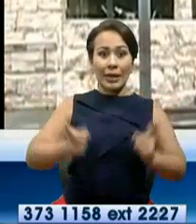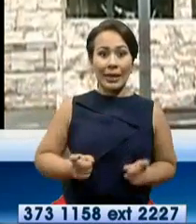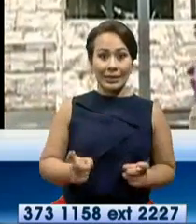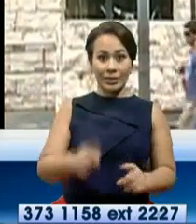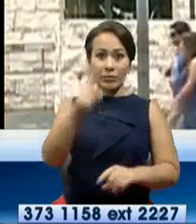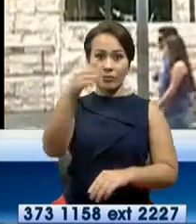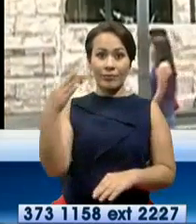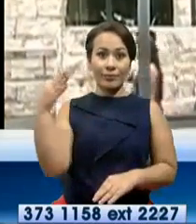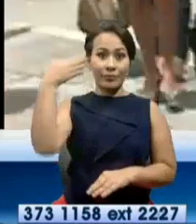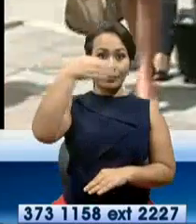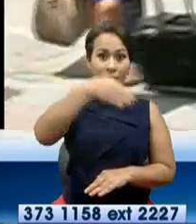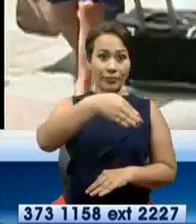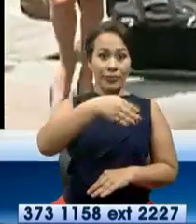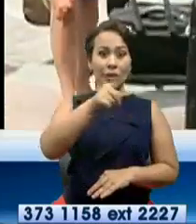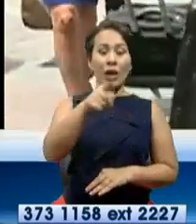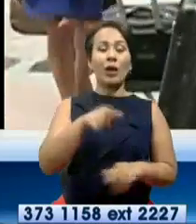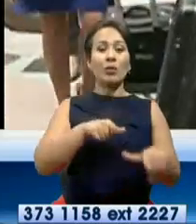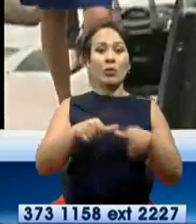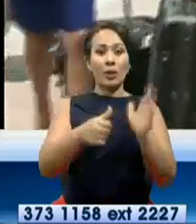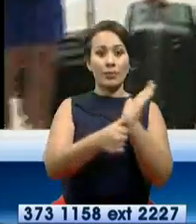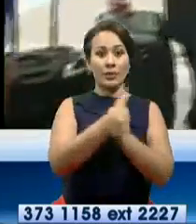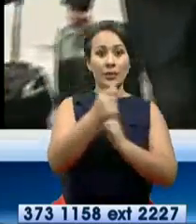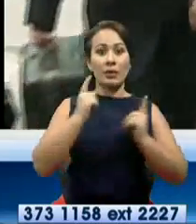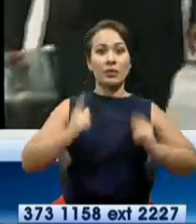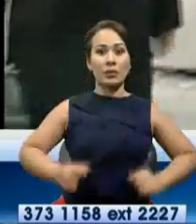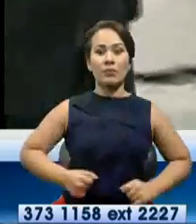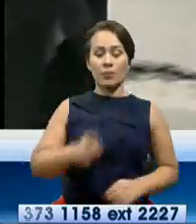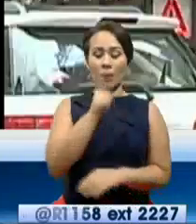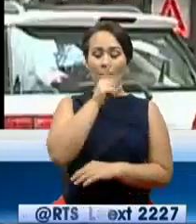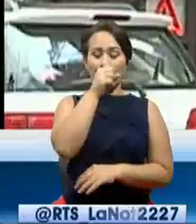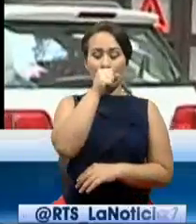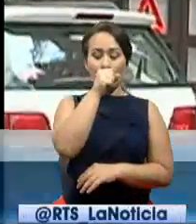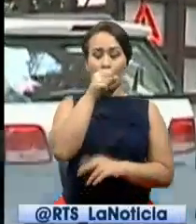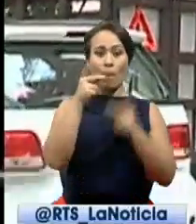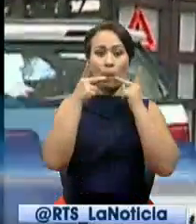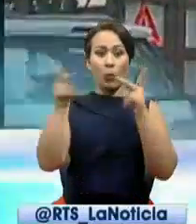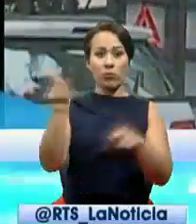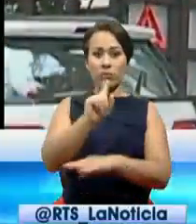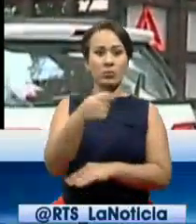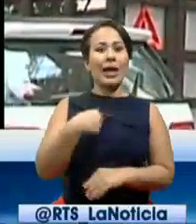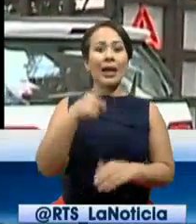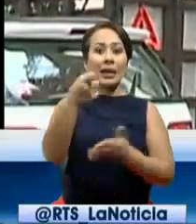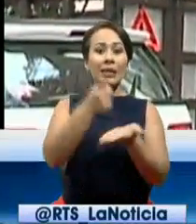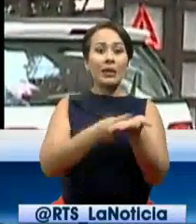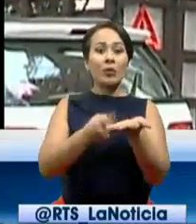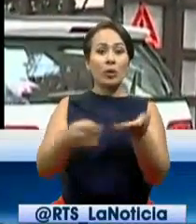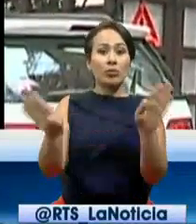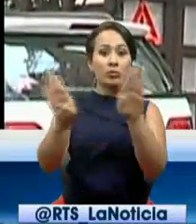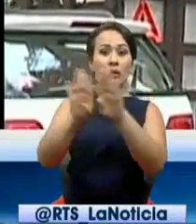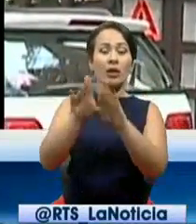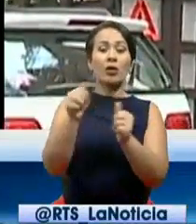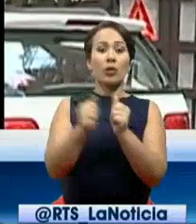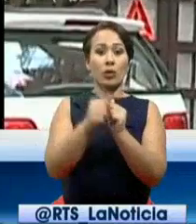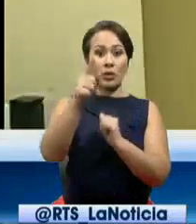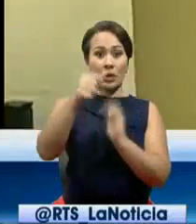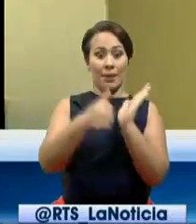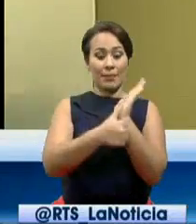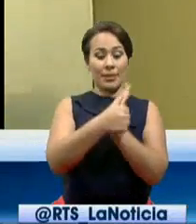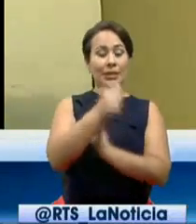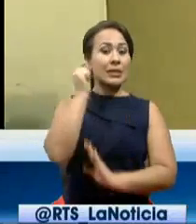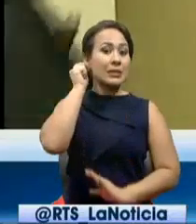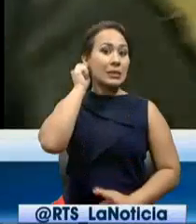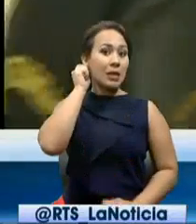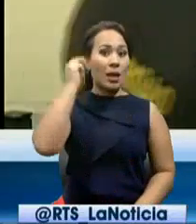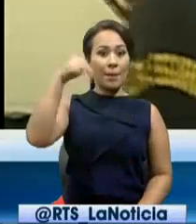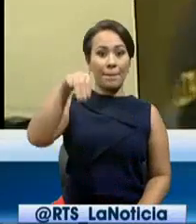Pública en el norte de Quito. Ellos se limitaron a dar declaraciones. La reunión a puerta cerrada con la ministra Margarita Guevara se